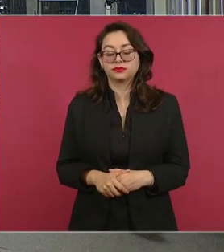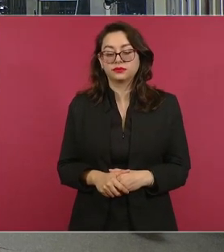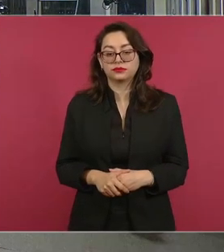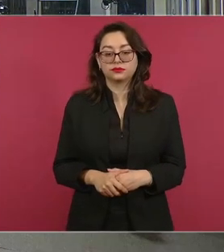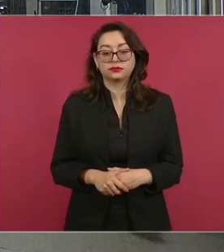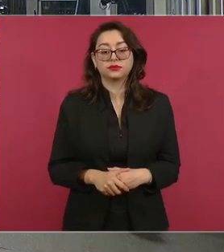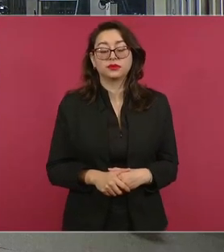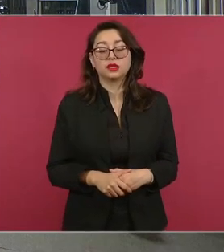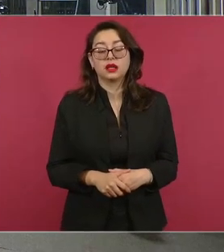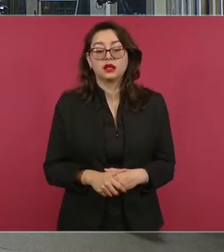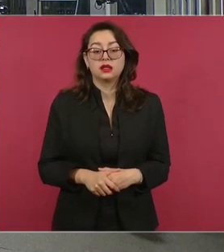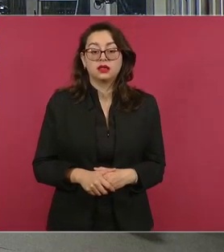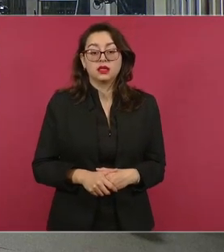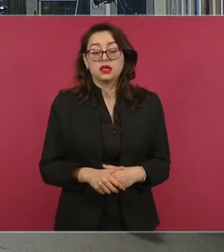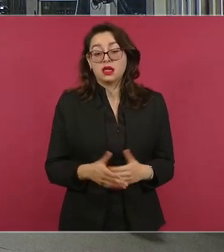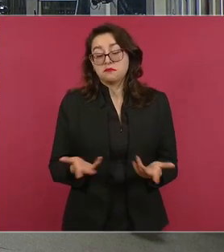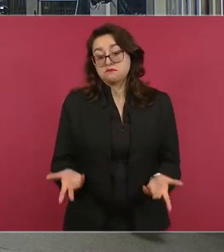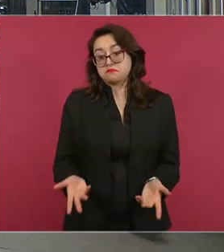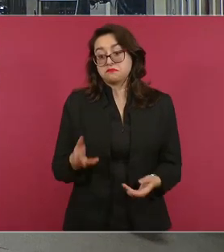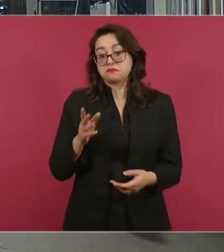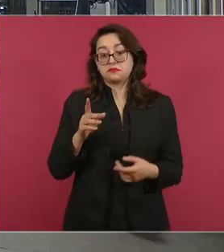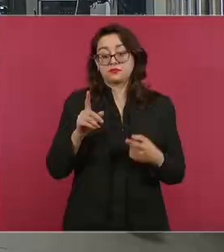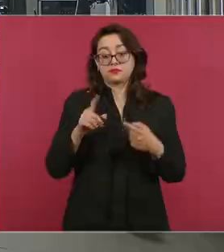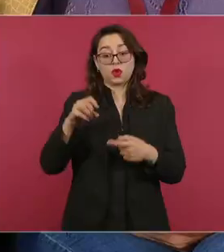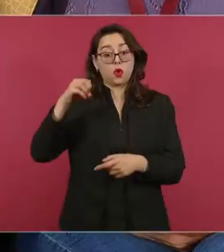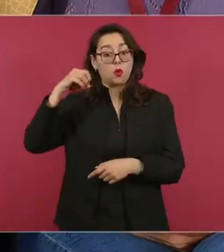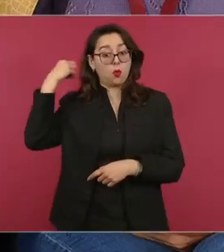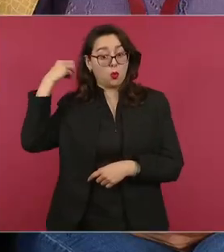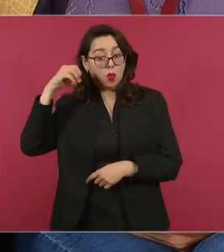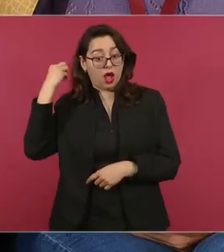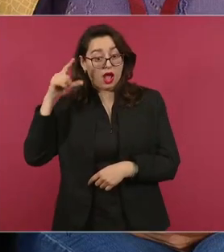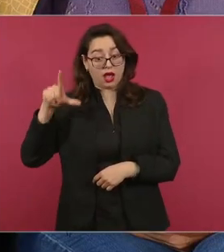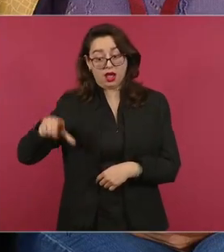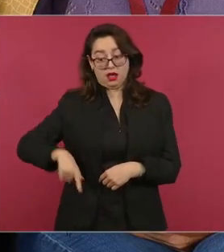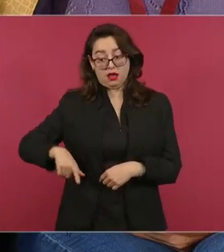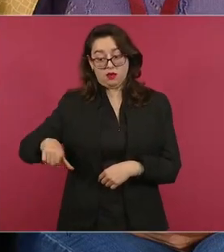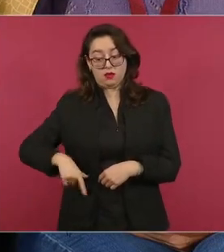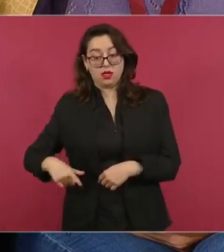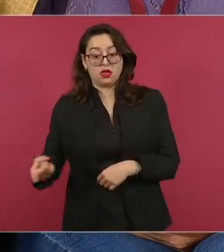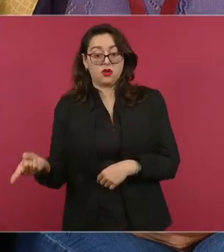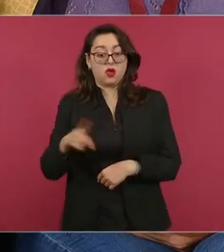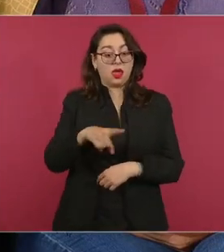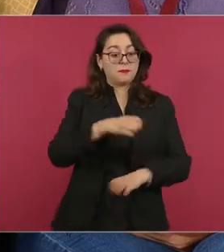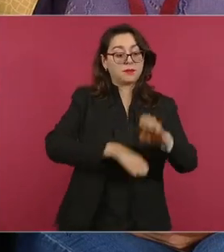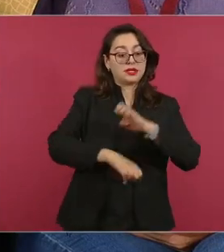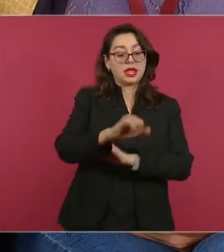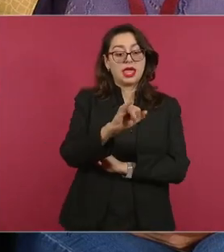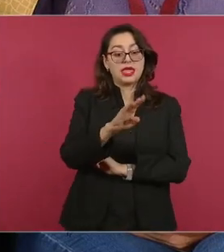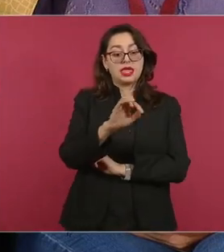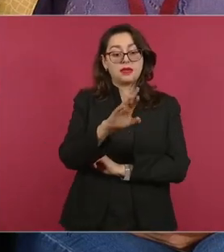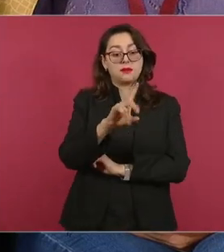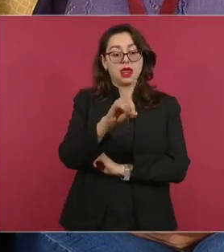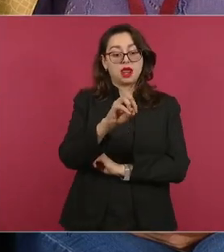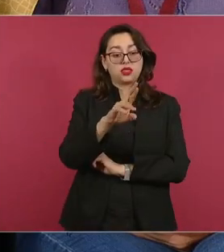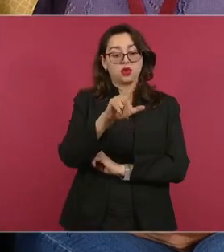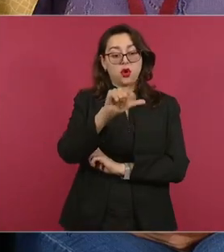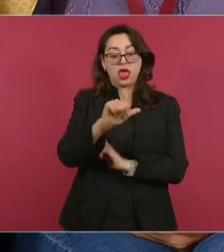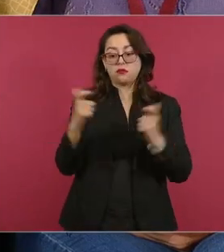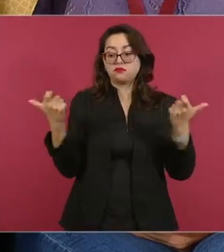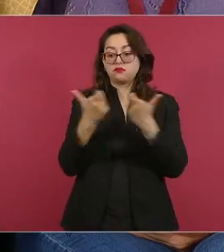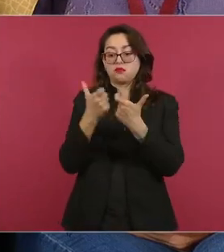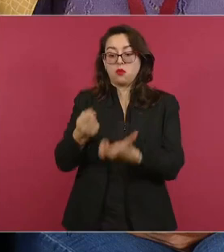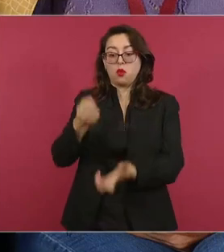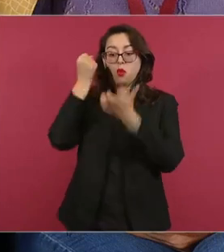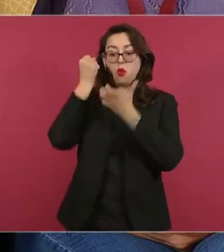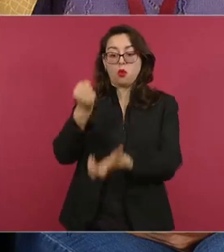española Iberdrola y el gobierno de Oaxaca. Recientemente el gobernador anunció esta inversión de $1,000,000